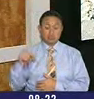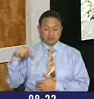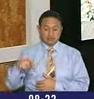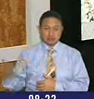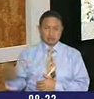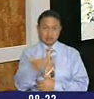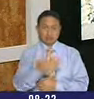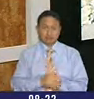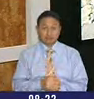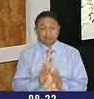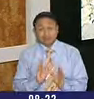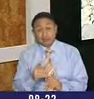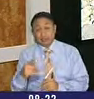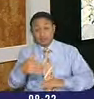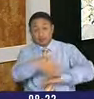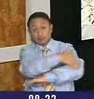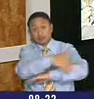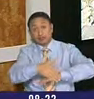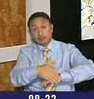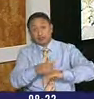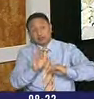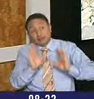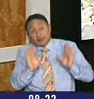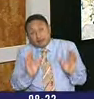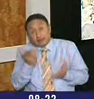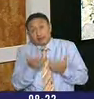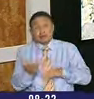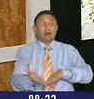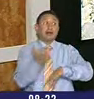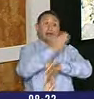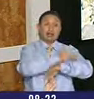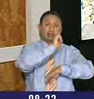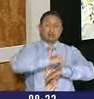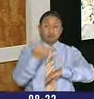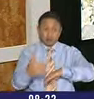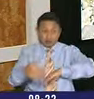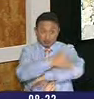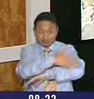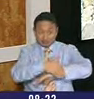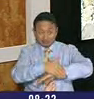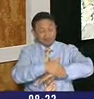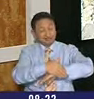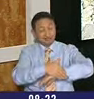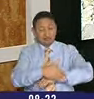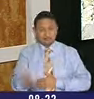Si eso llamamos vía, algún día habrá sido vía. Priscila, contigo, buenos días y adelante.